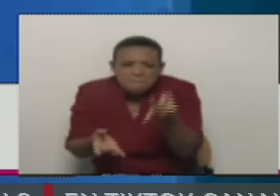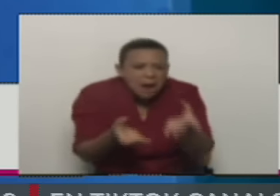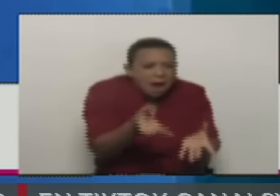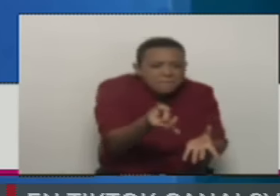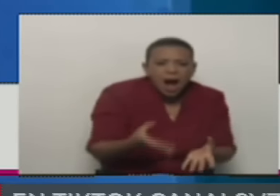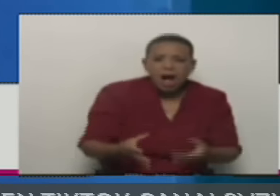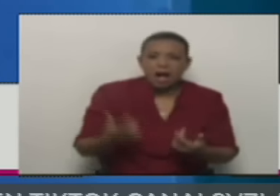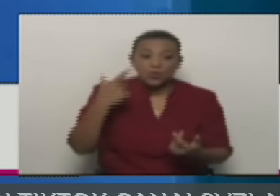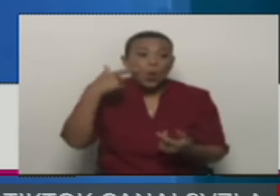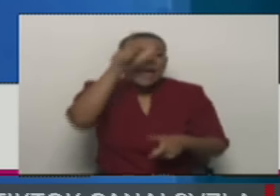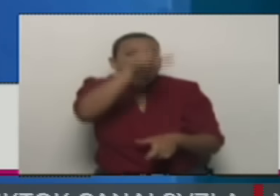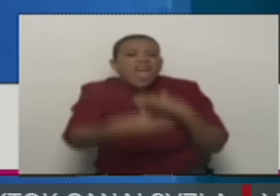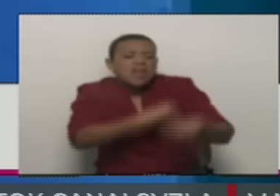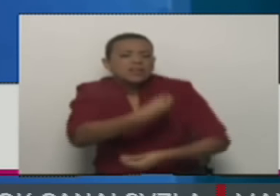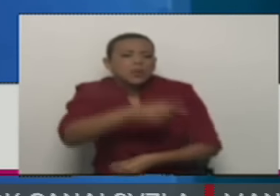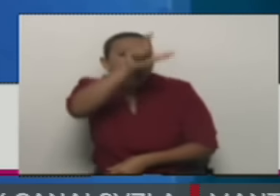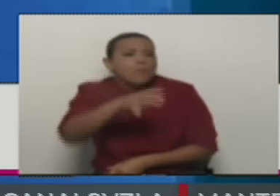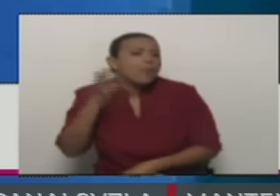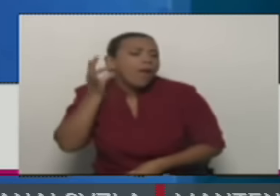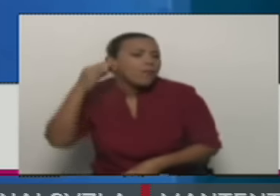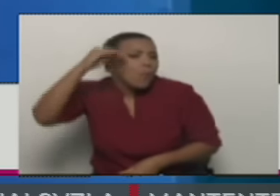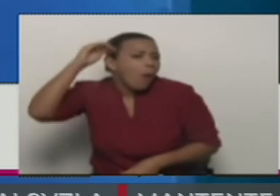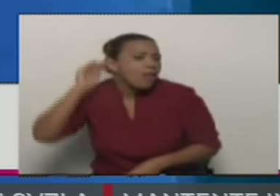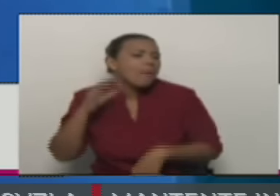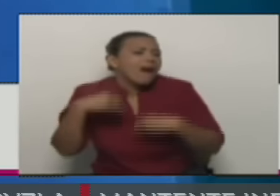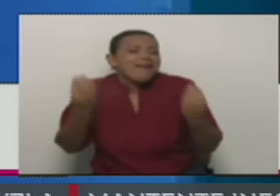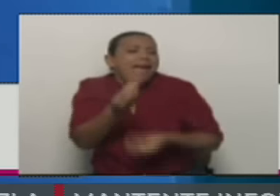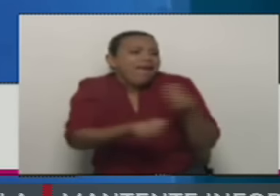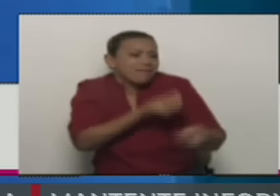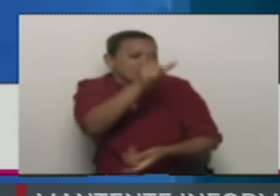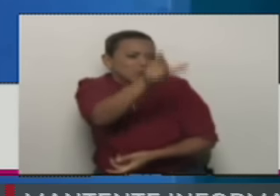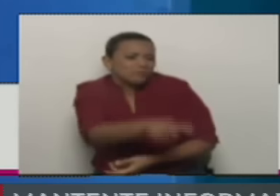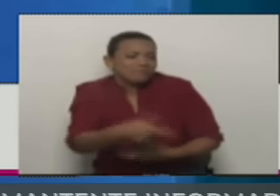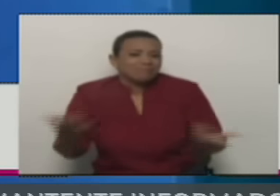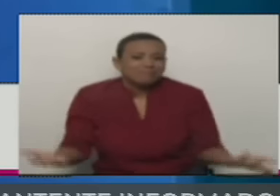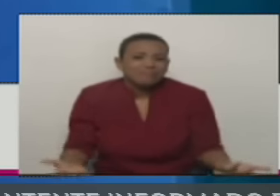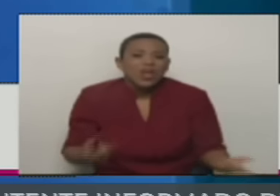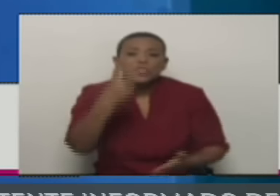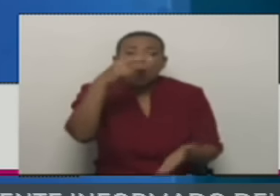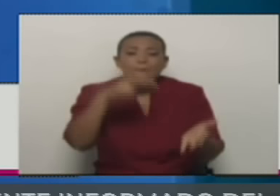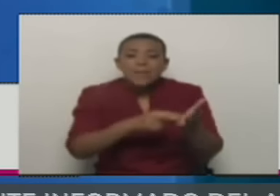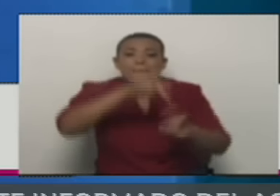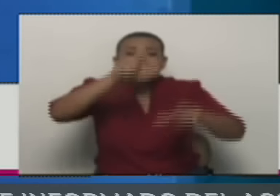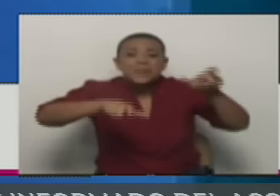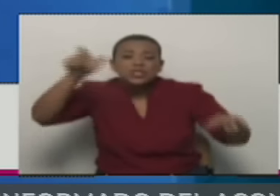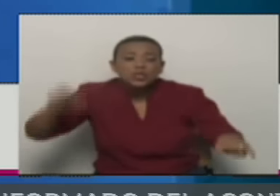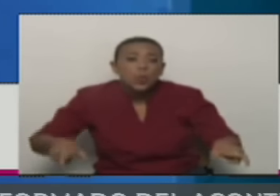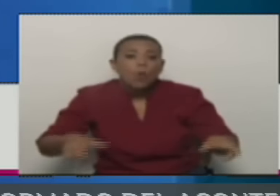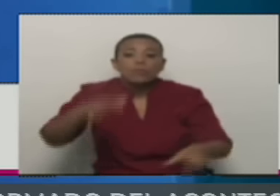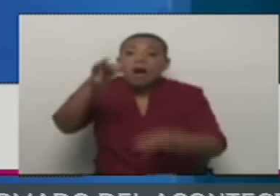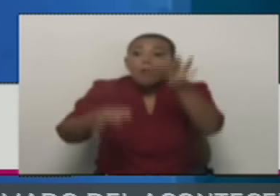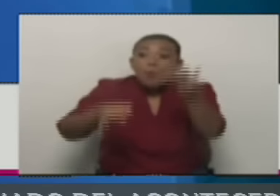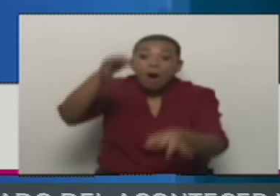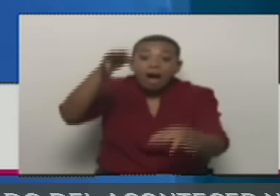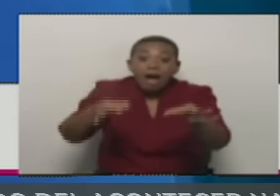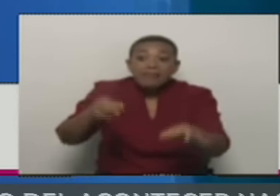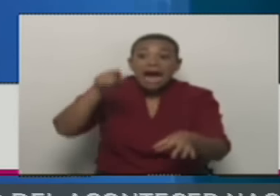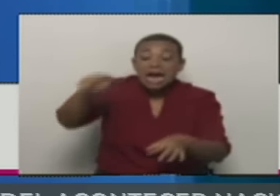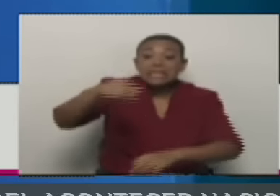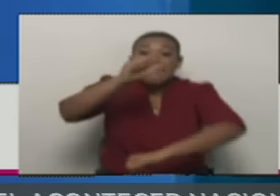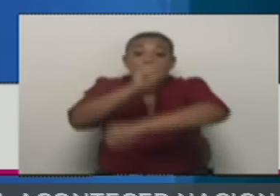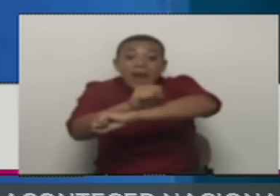¿Qué ha hecho esta señora con las 2.000 personas que están siendo juzgadas?